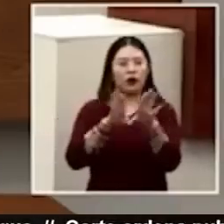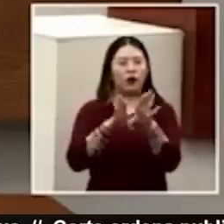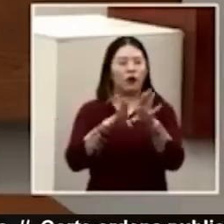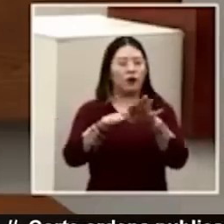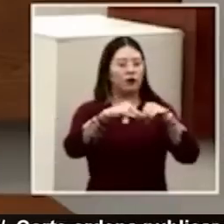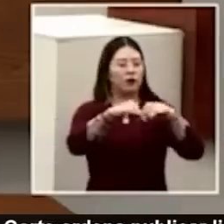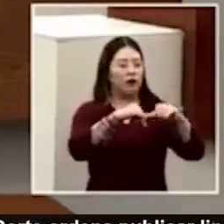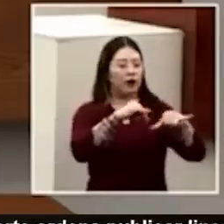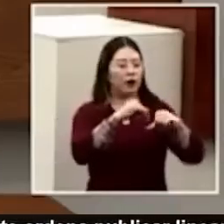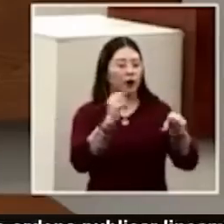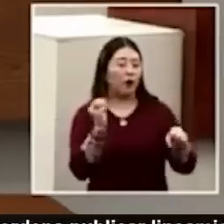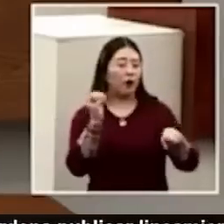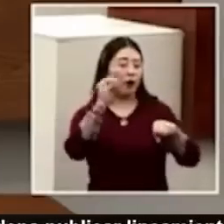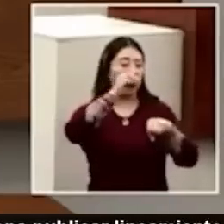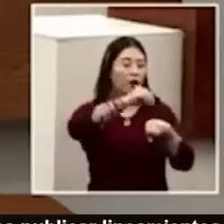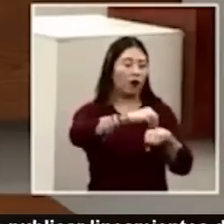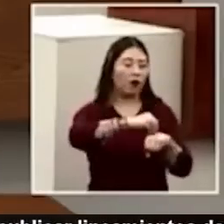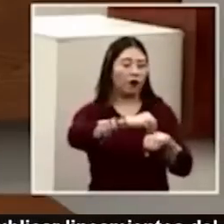geolocalizador,